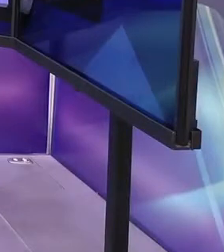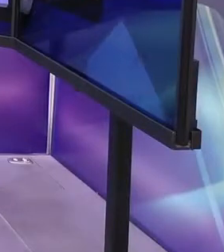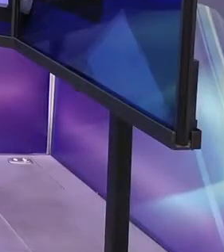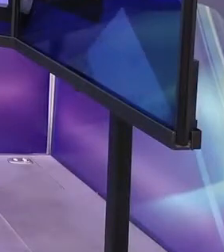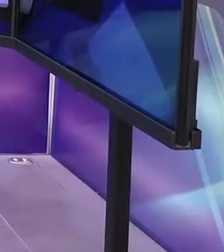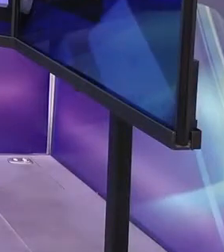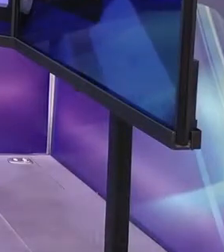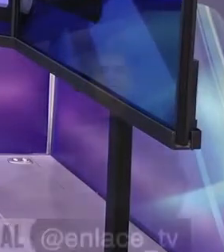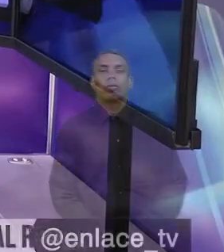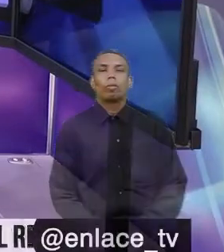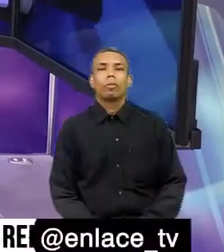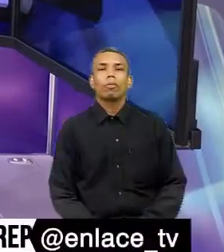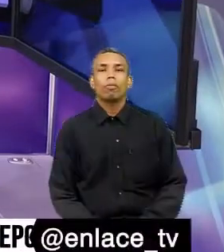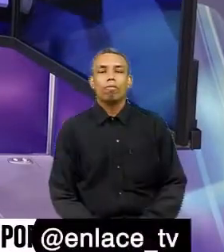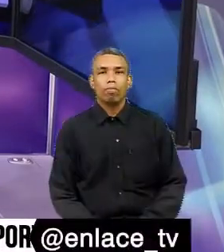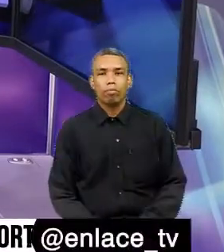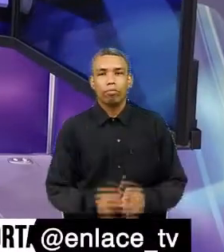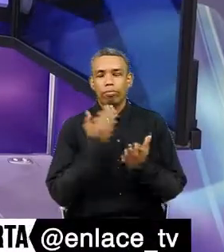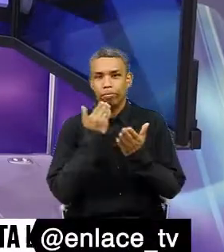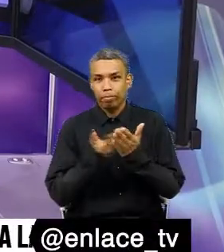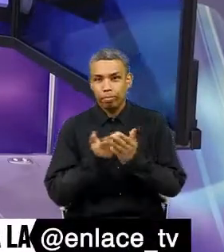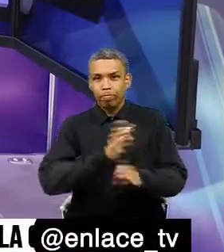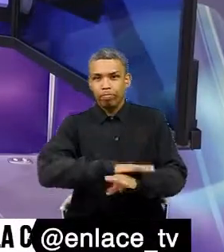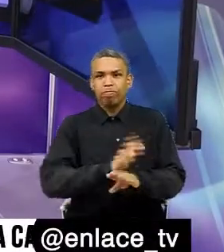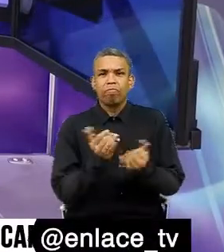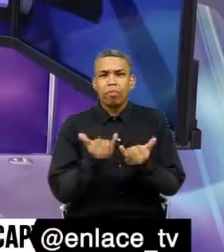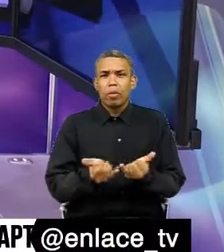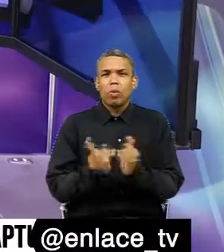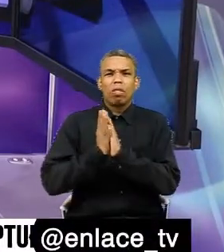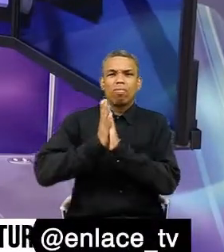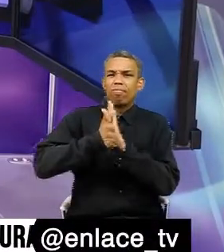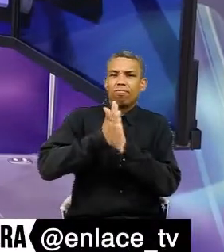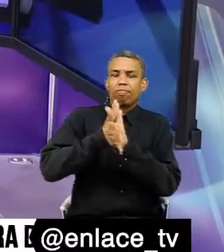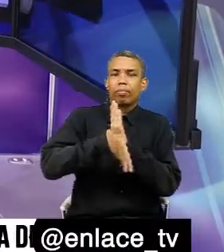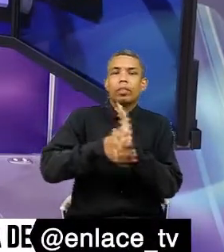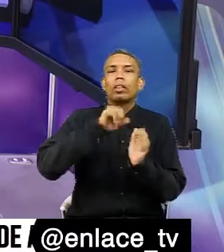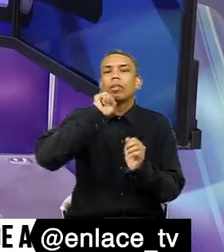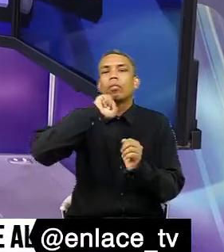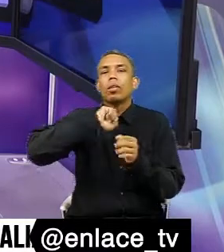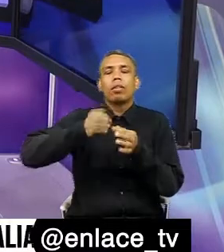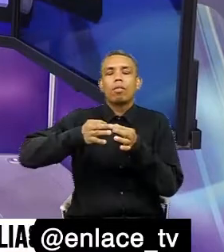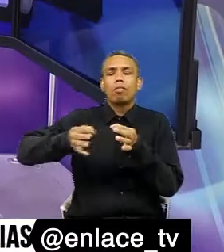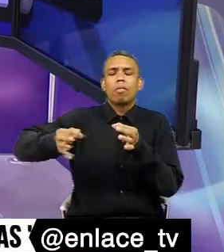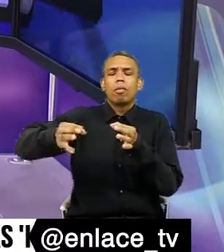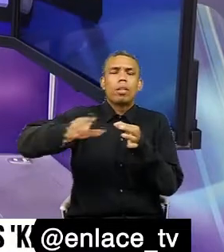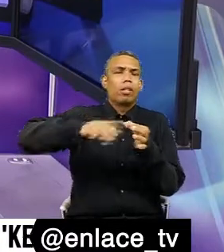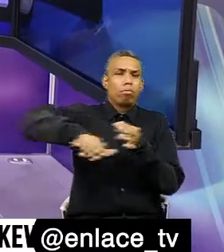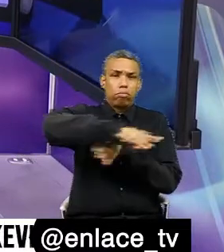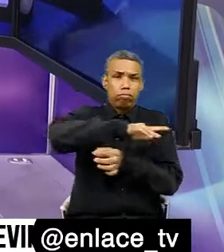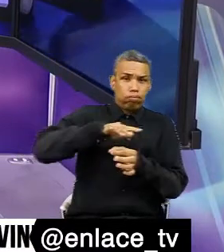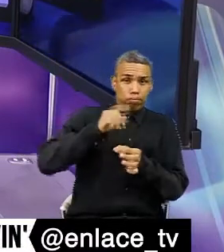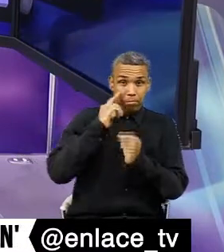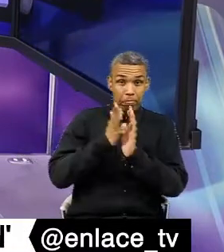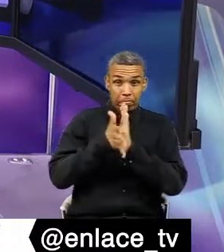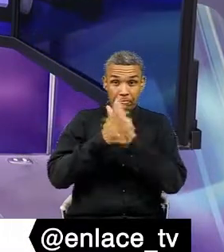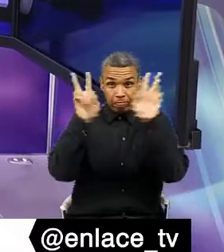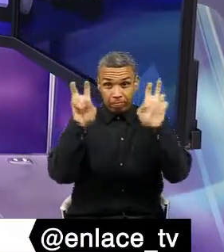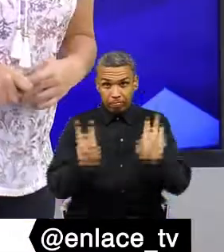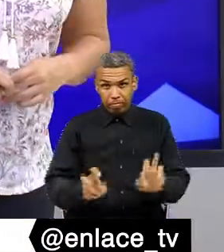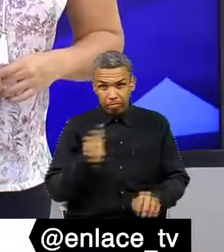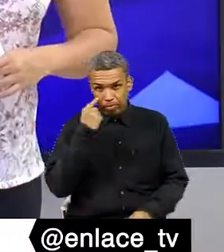Buenas tardes, bienvenidos a Enlace Noticias. Los saludamos con la información más importante de nuestra ciudad y región. A continuación veamos nuestros